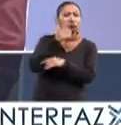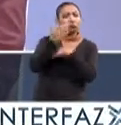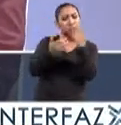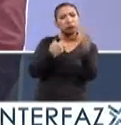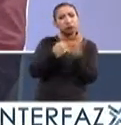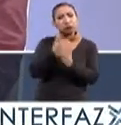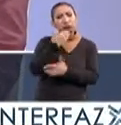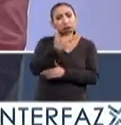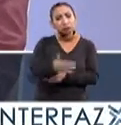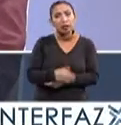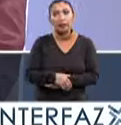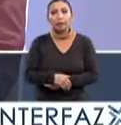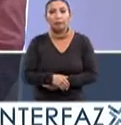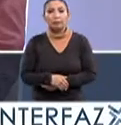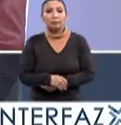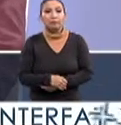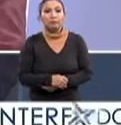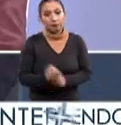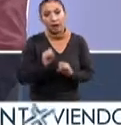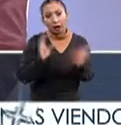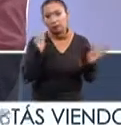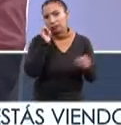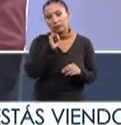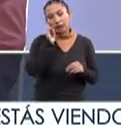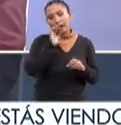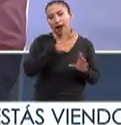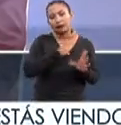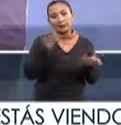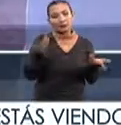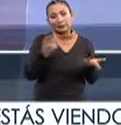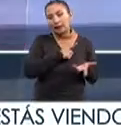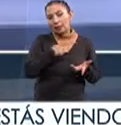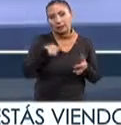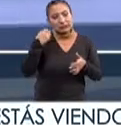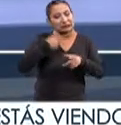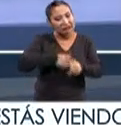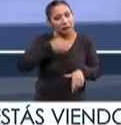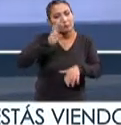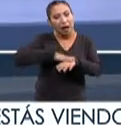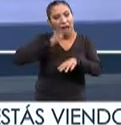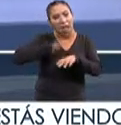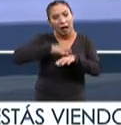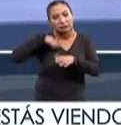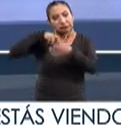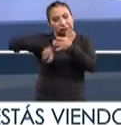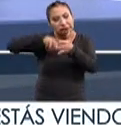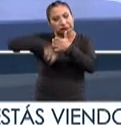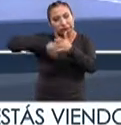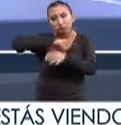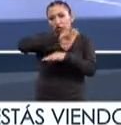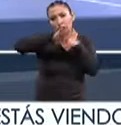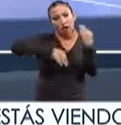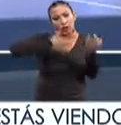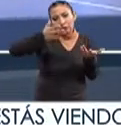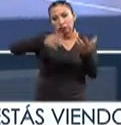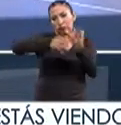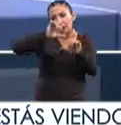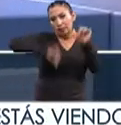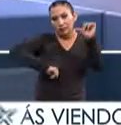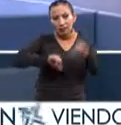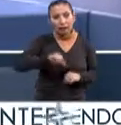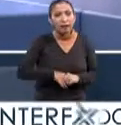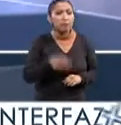sido satisfactorios. Por supuesto, siempre tenemos que seguir buscando mejorar en todos los aspectos,